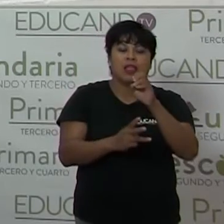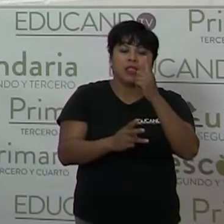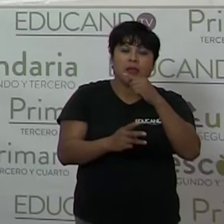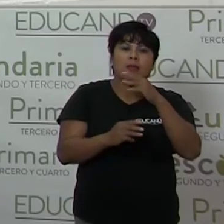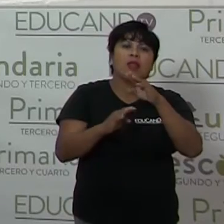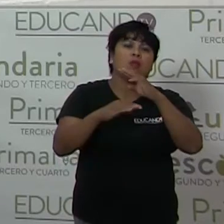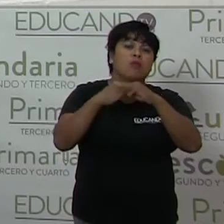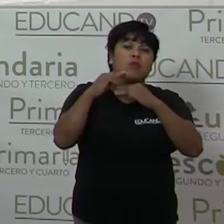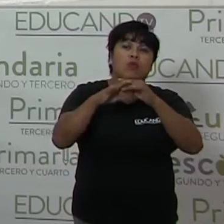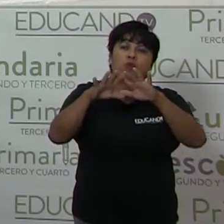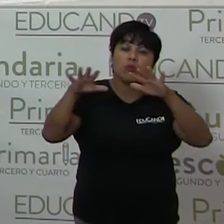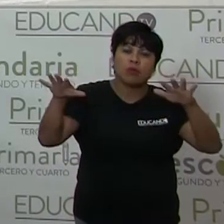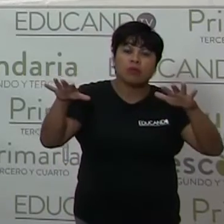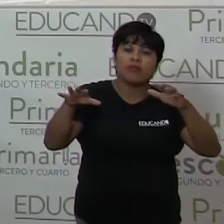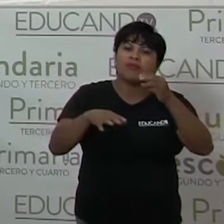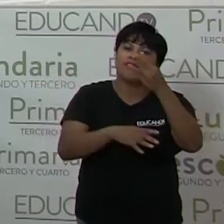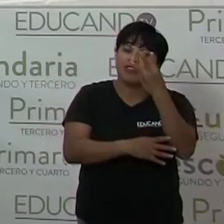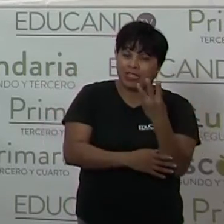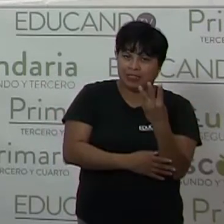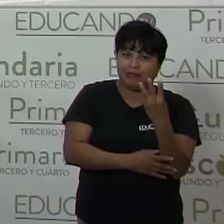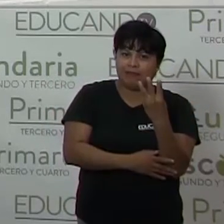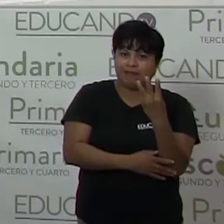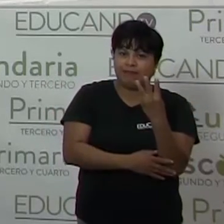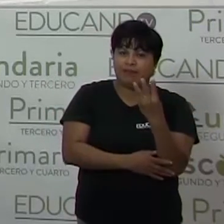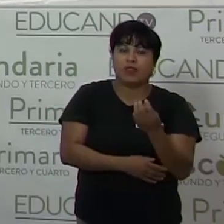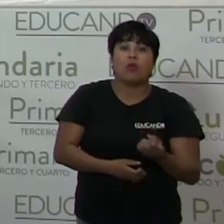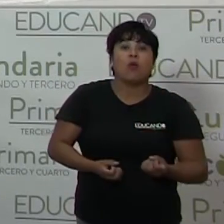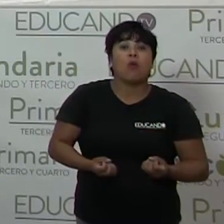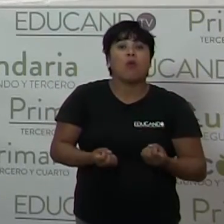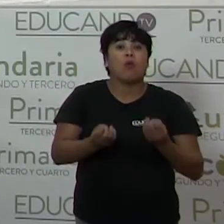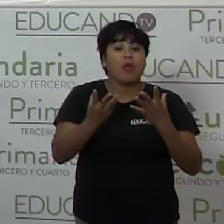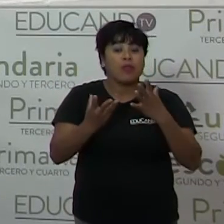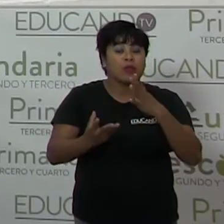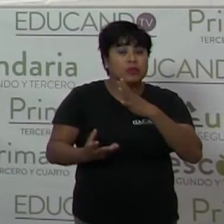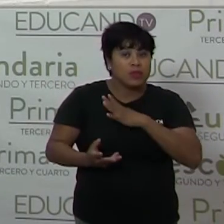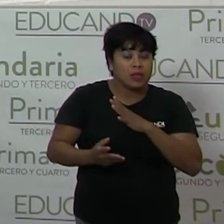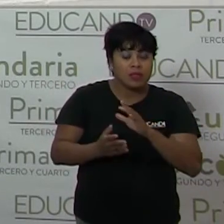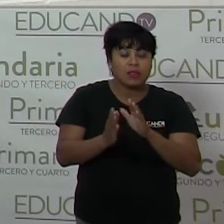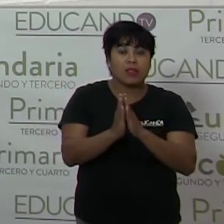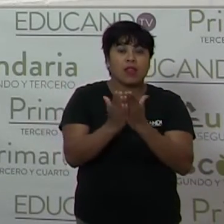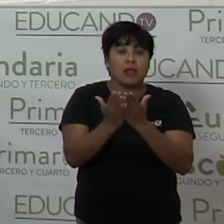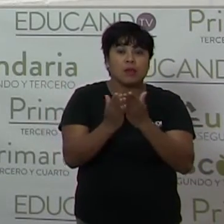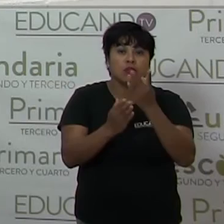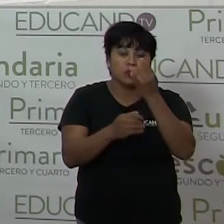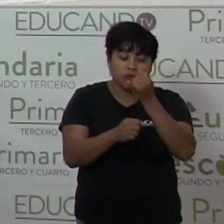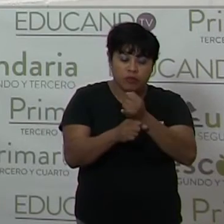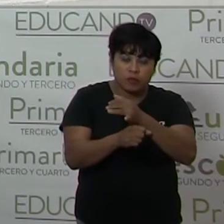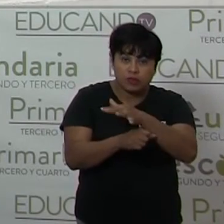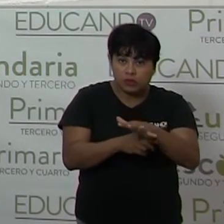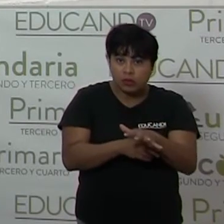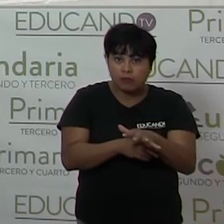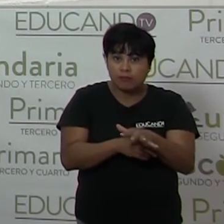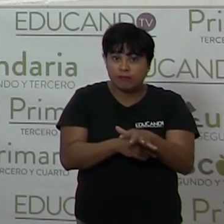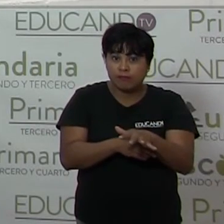de la naturaleza son tres cuantos tenemos de libros informativos